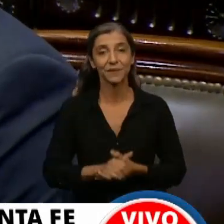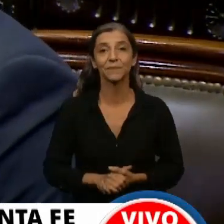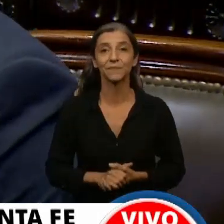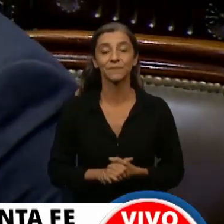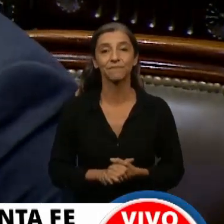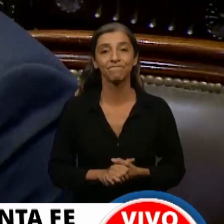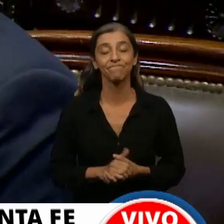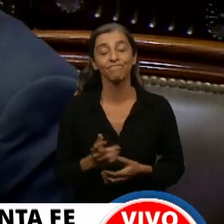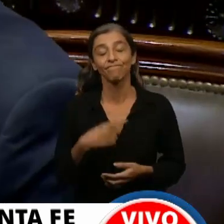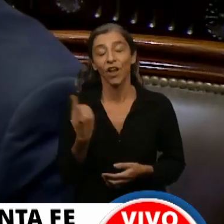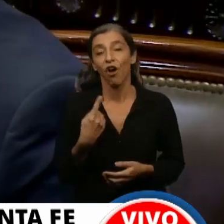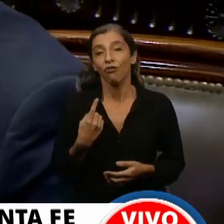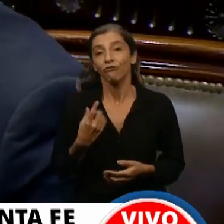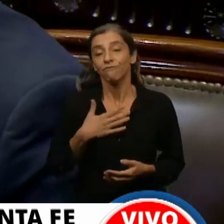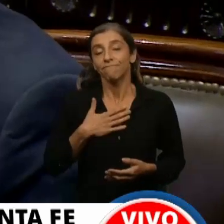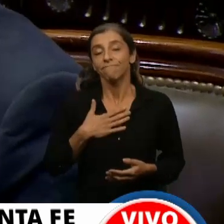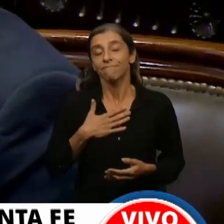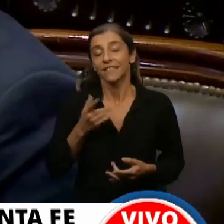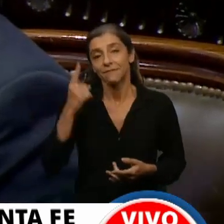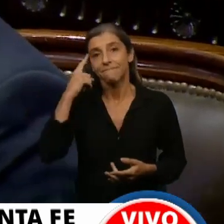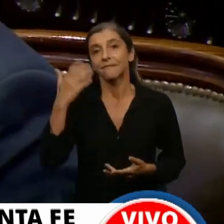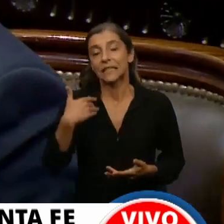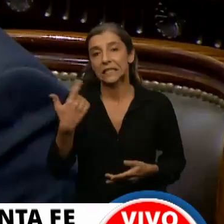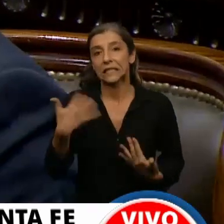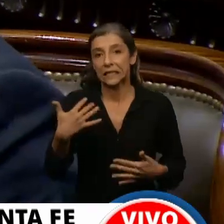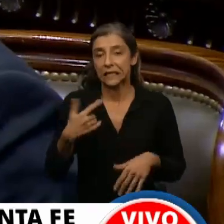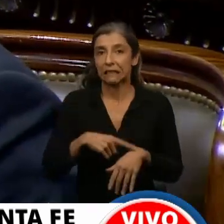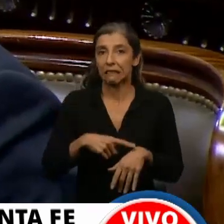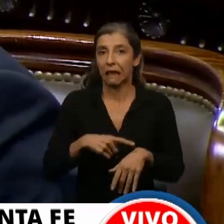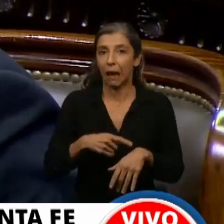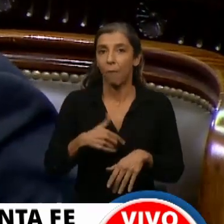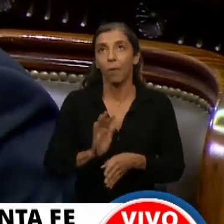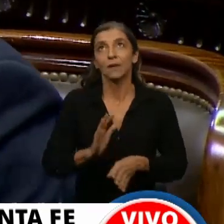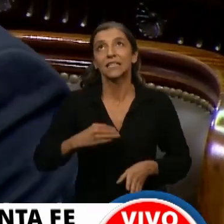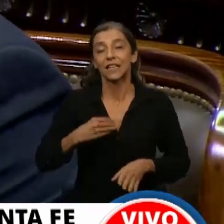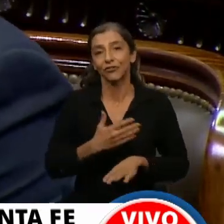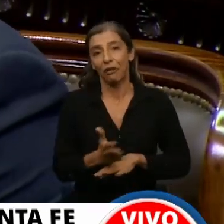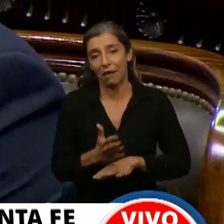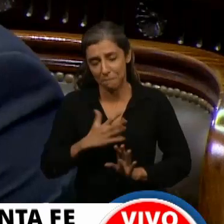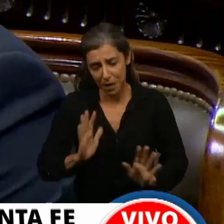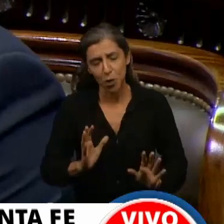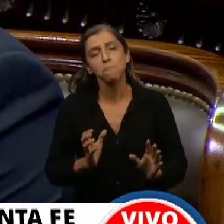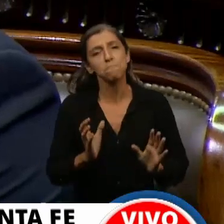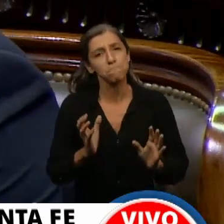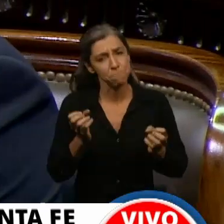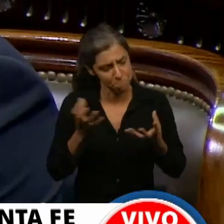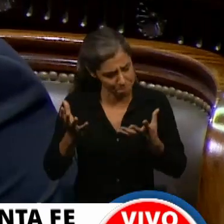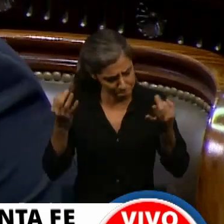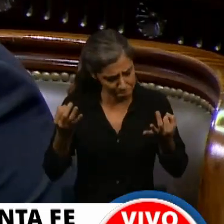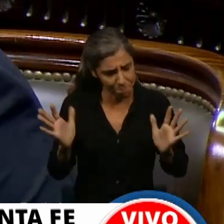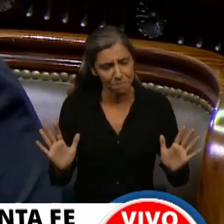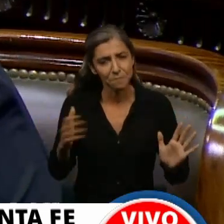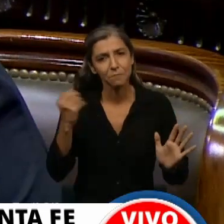demoró mucho en tener una ley tan importante como esta. Pero bienvenida. Yo creo que lo más importante que